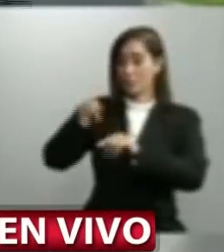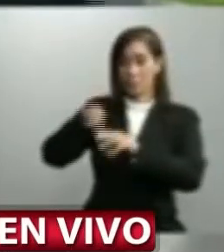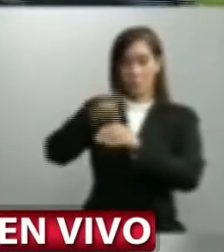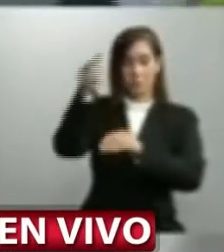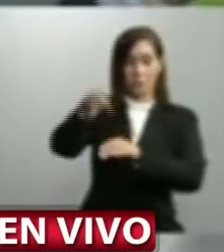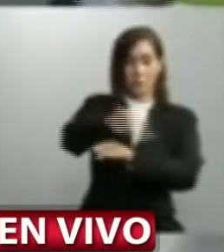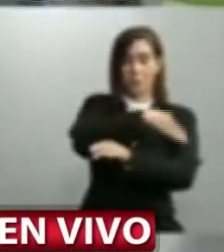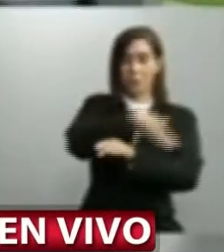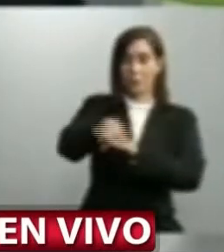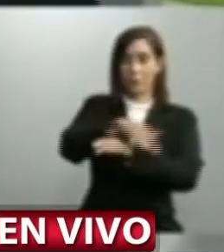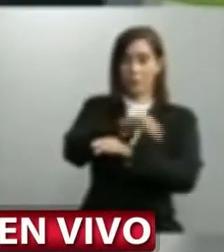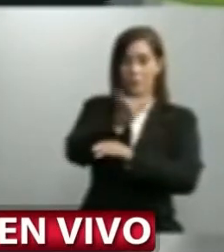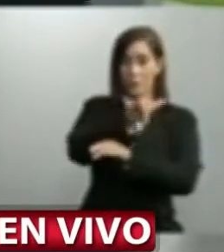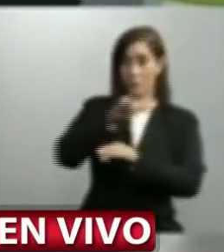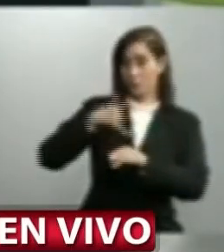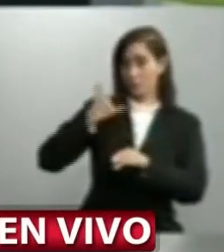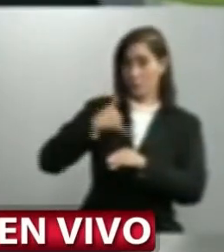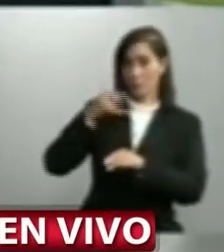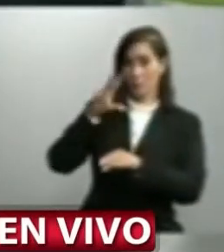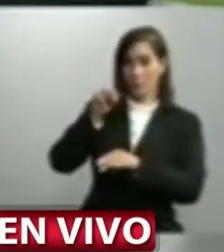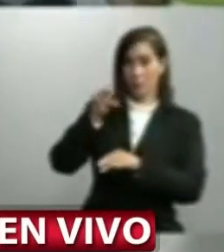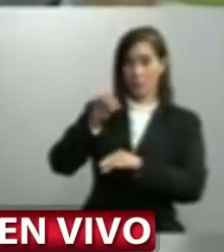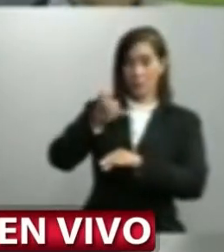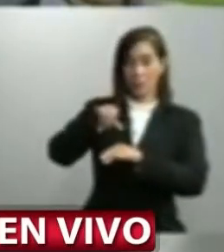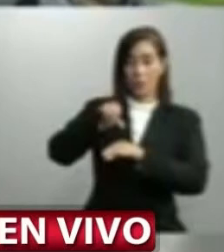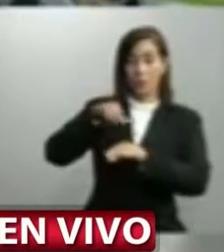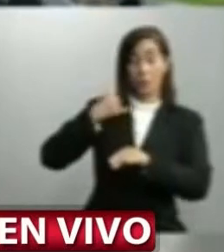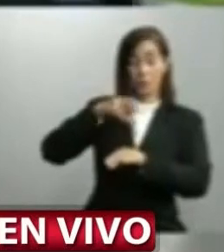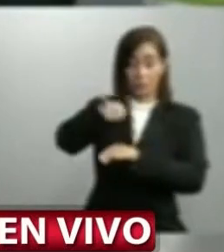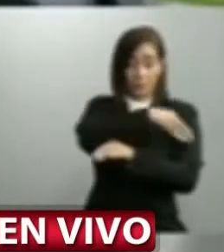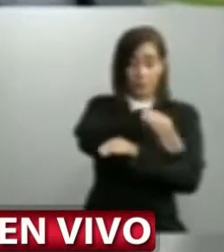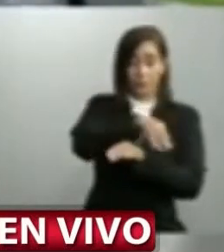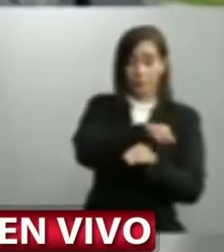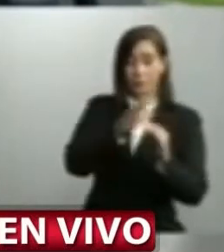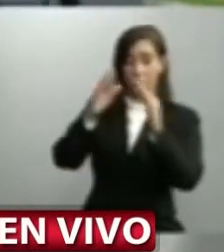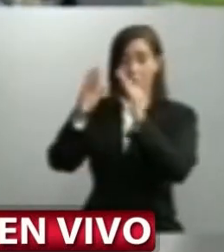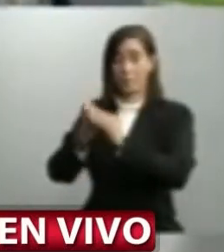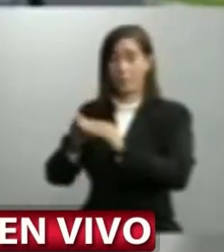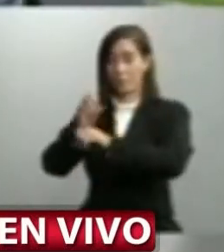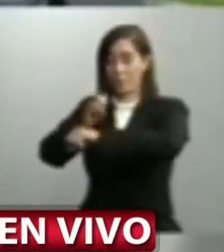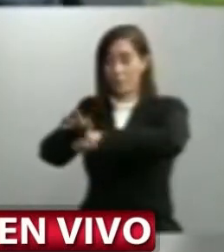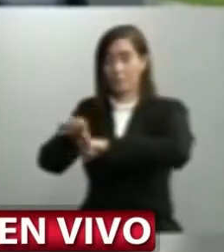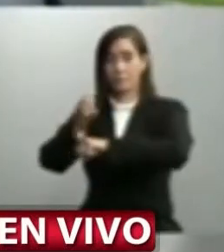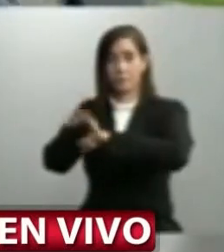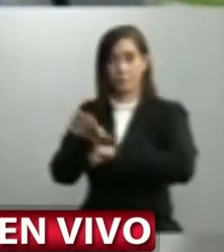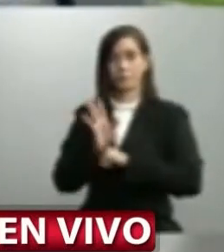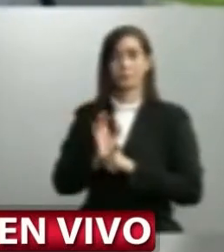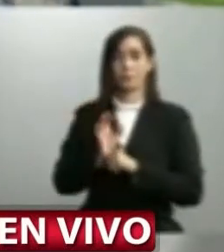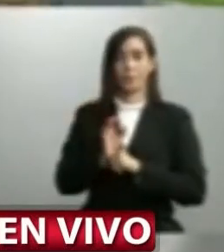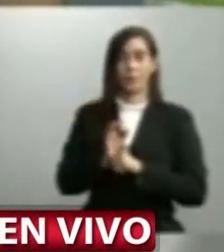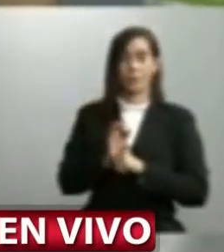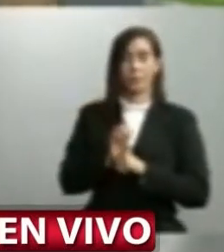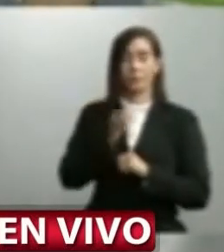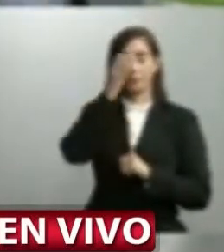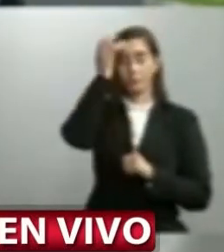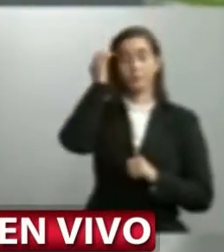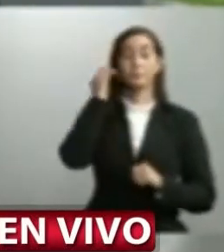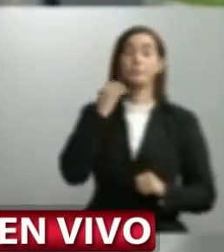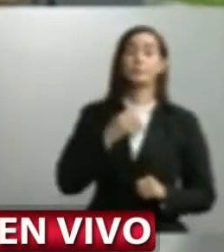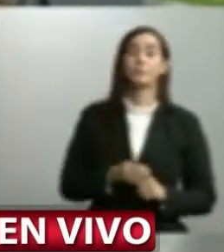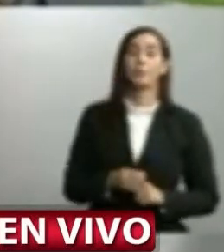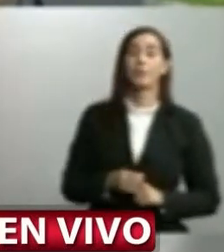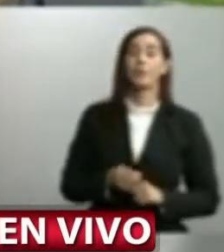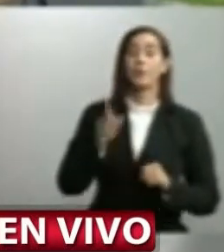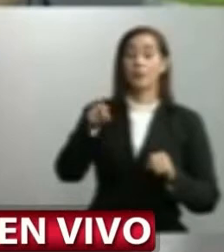movilidad que los jóvenes tienen y son los que están en el medio y son los que tienen la más alta probabilidad